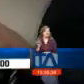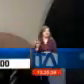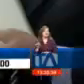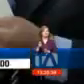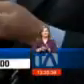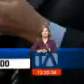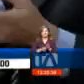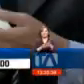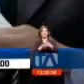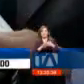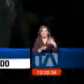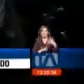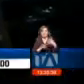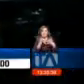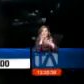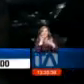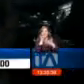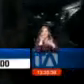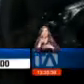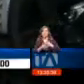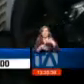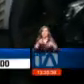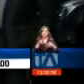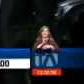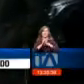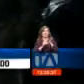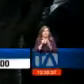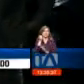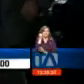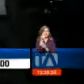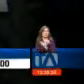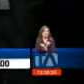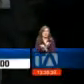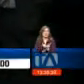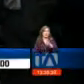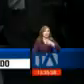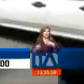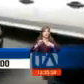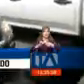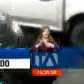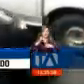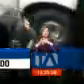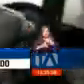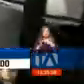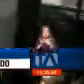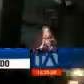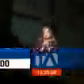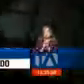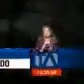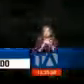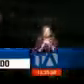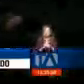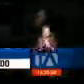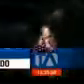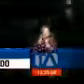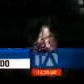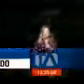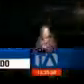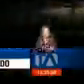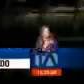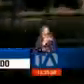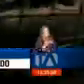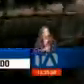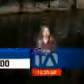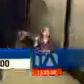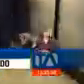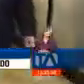señalar 5 vicios de nulidad, entre ellos la violación al derecho a la defensa, pues en la audiencia de formulación de cargos, el fiscal de Pichincha de